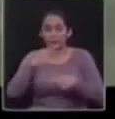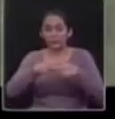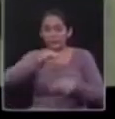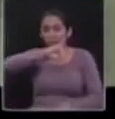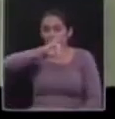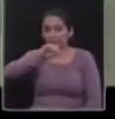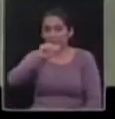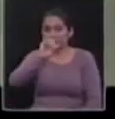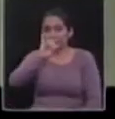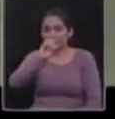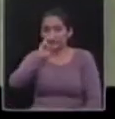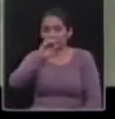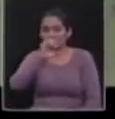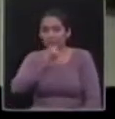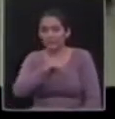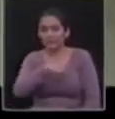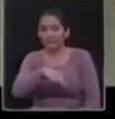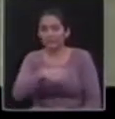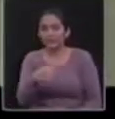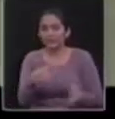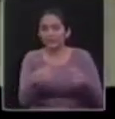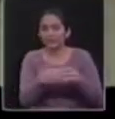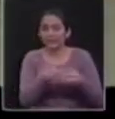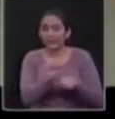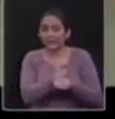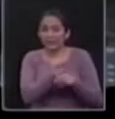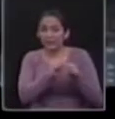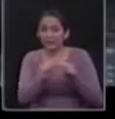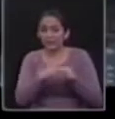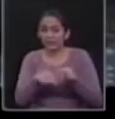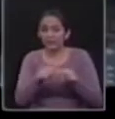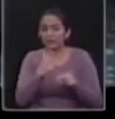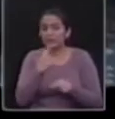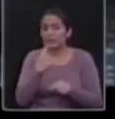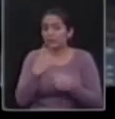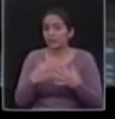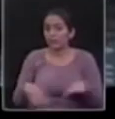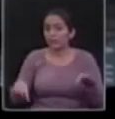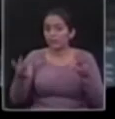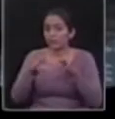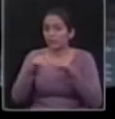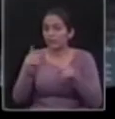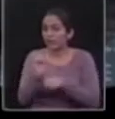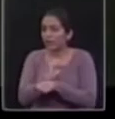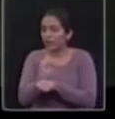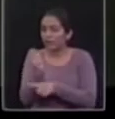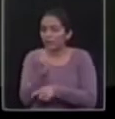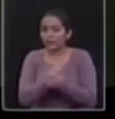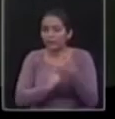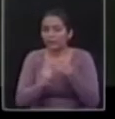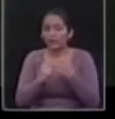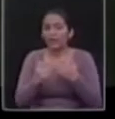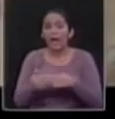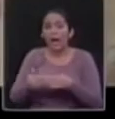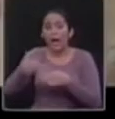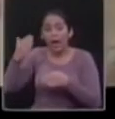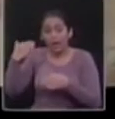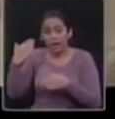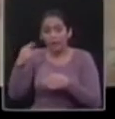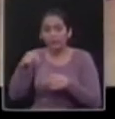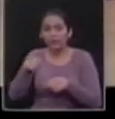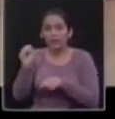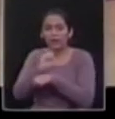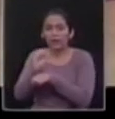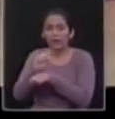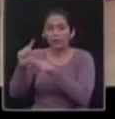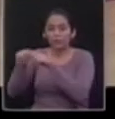Automotriz, AEA, resaltó la importancia de esta feria para la recuperación del sector automotriz, ya que la eliminación de los cupos de importación, la